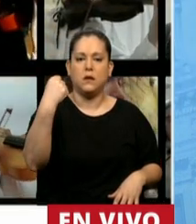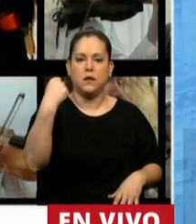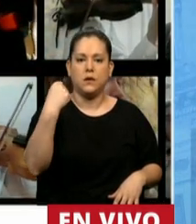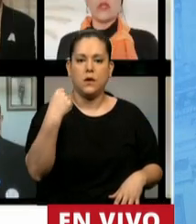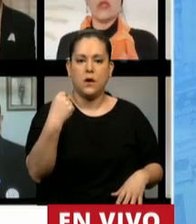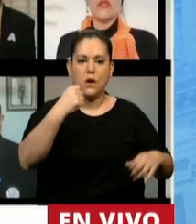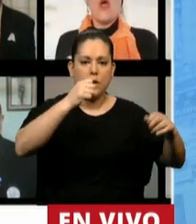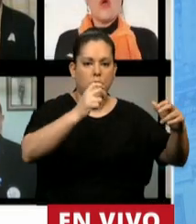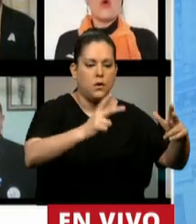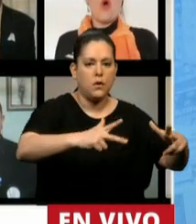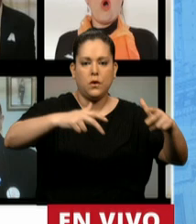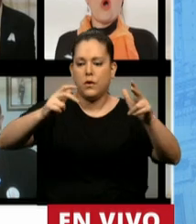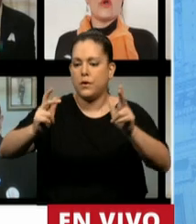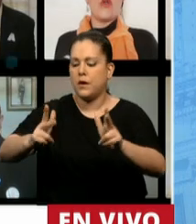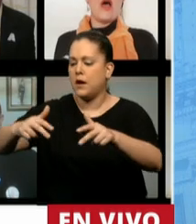conir